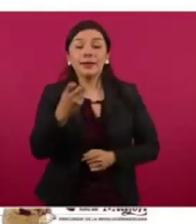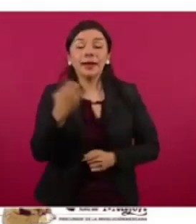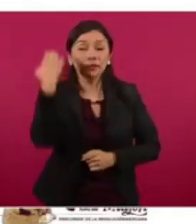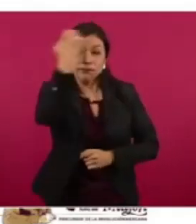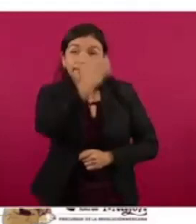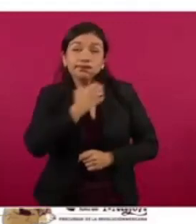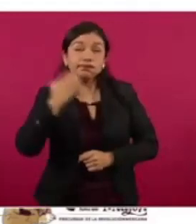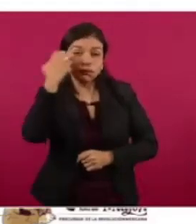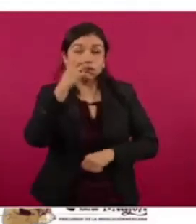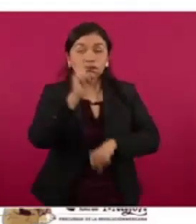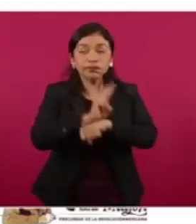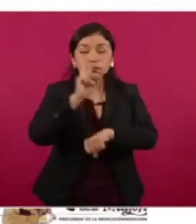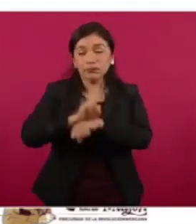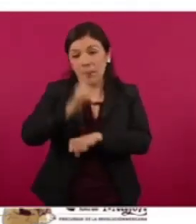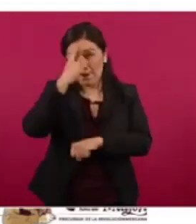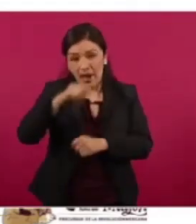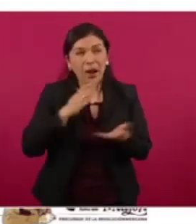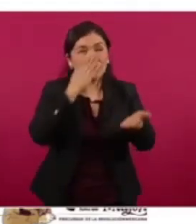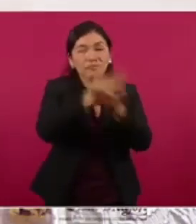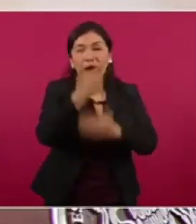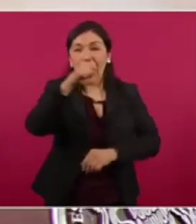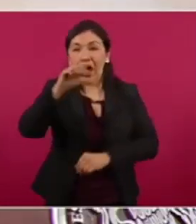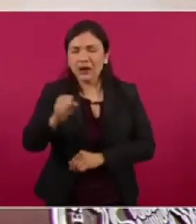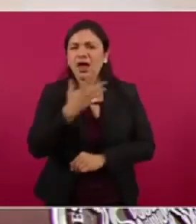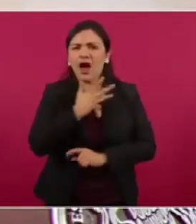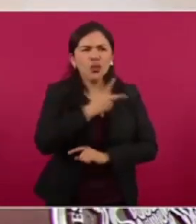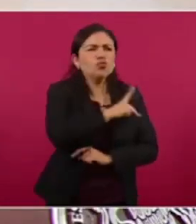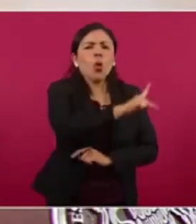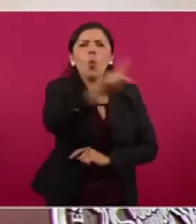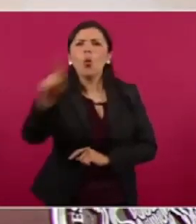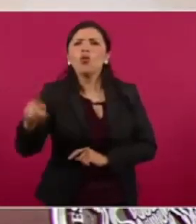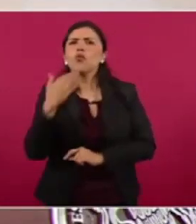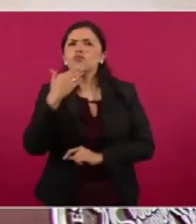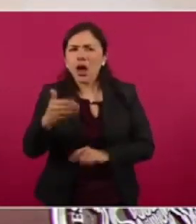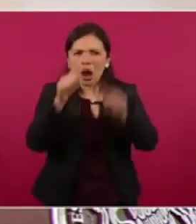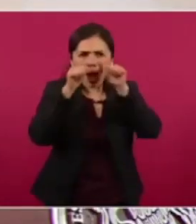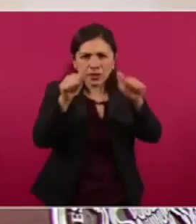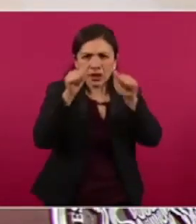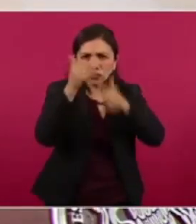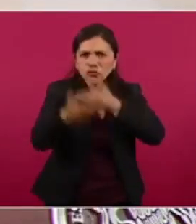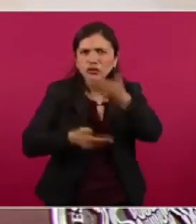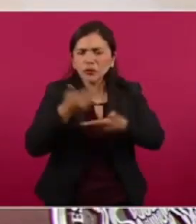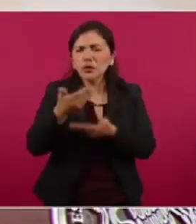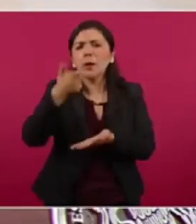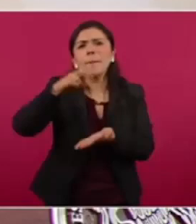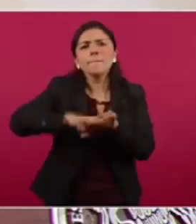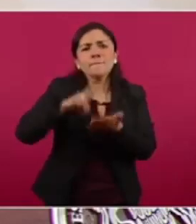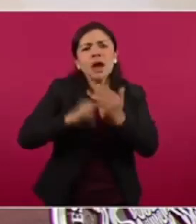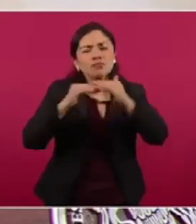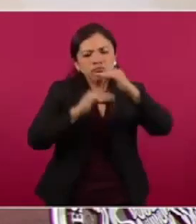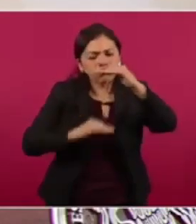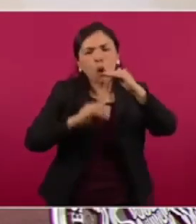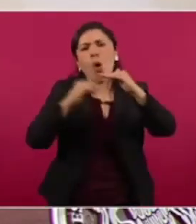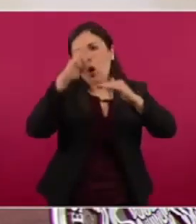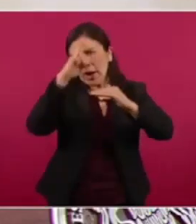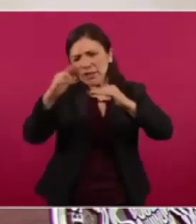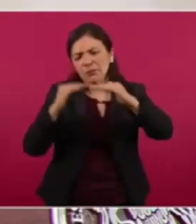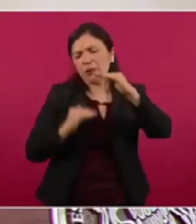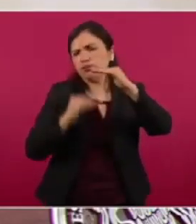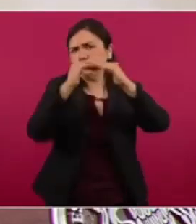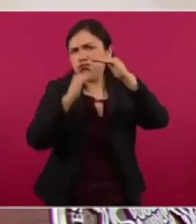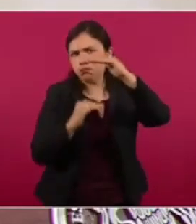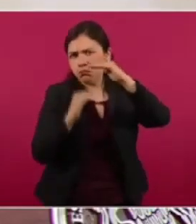a los distribuidores de gas LP, todos se encontraron dando por abajo o al precio máximo, o